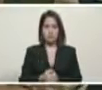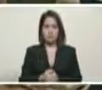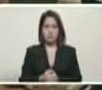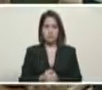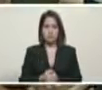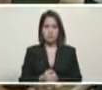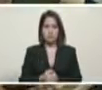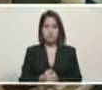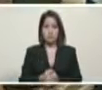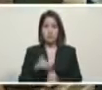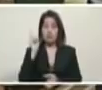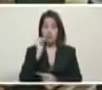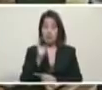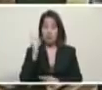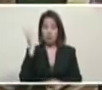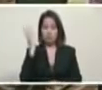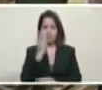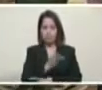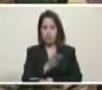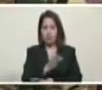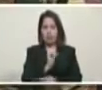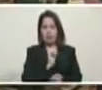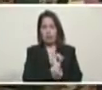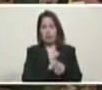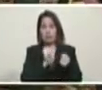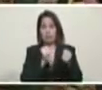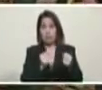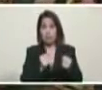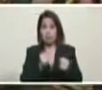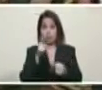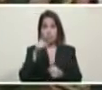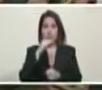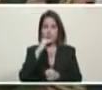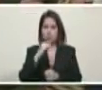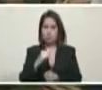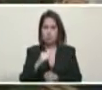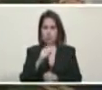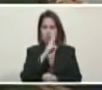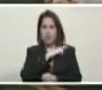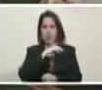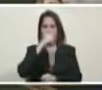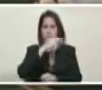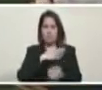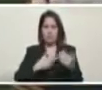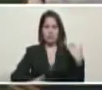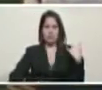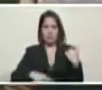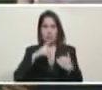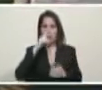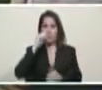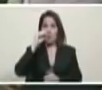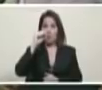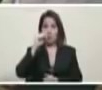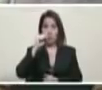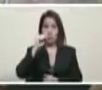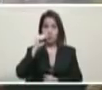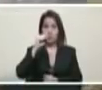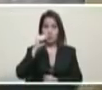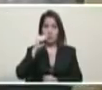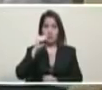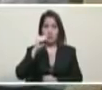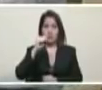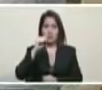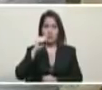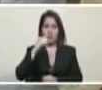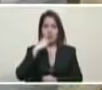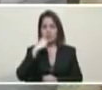puedan pagar por estos delitos. Además, denunciaba la máxima autoridad del país, el presidente Nicolás Maduro Moros, específicamente